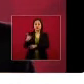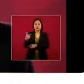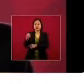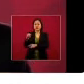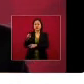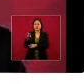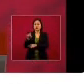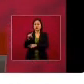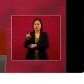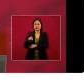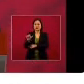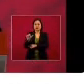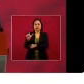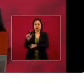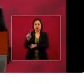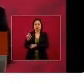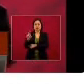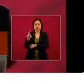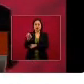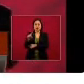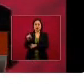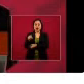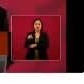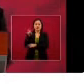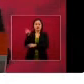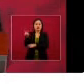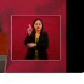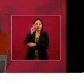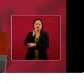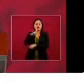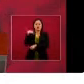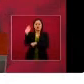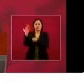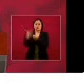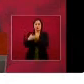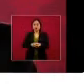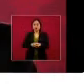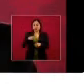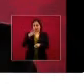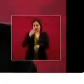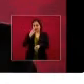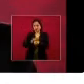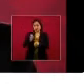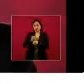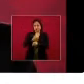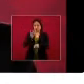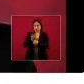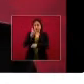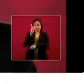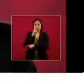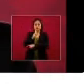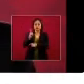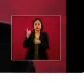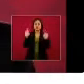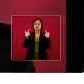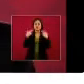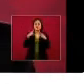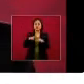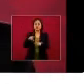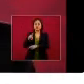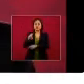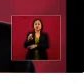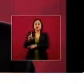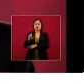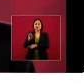no porque sea maestra significa que va a tener más experiencia o que va a ser mejor que va a conocer